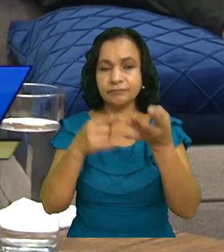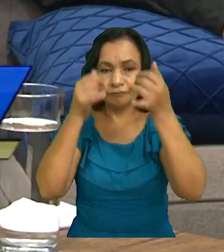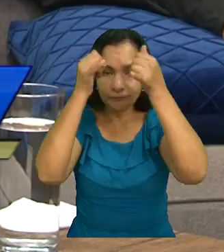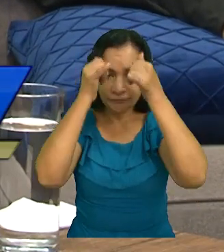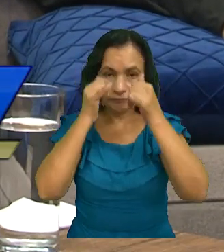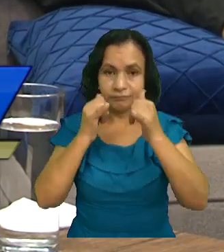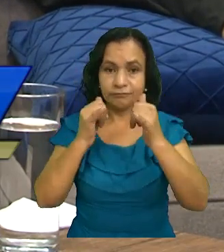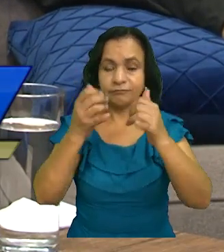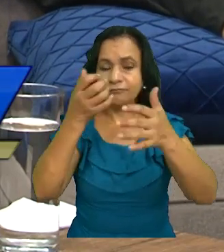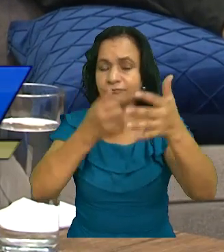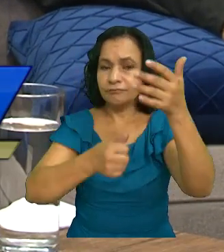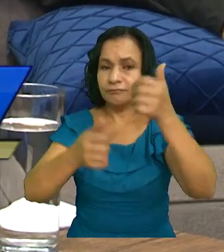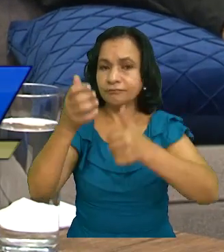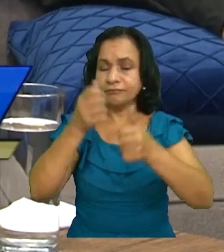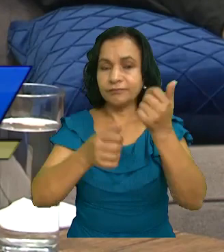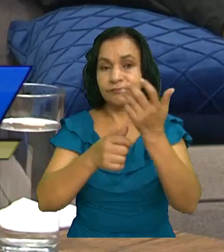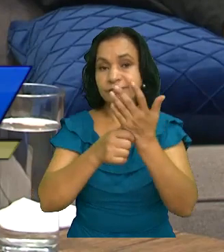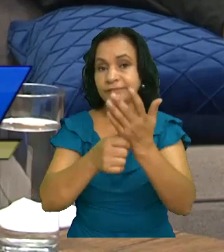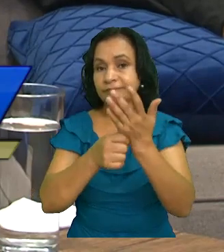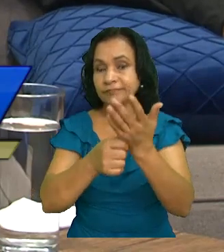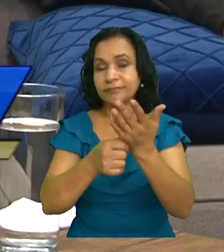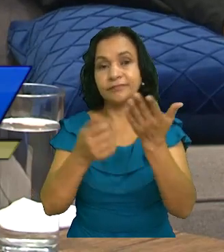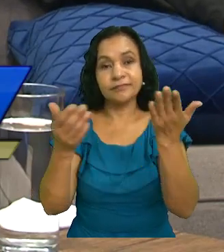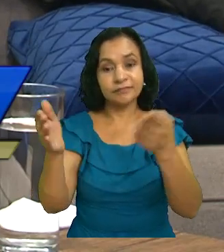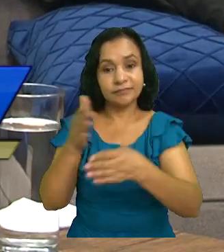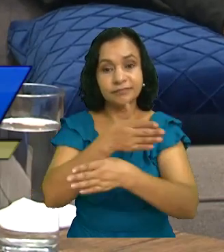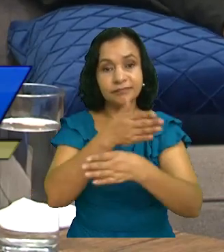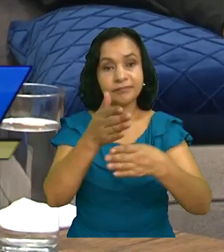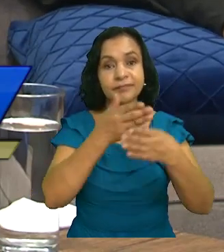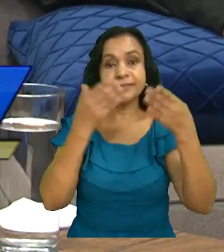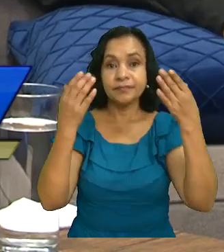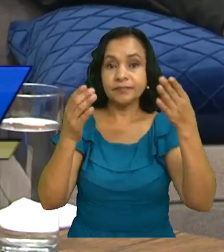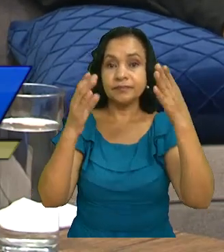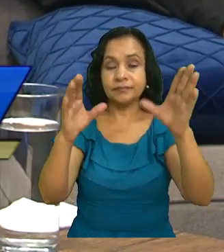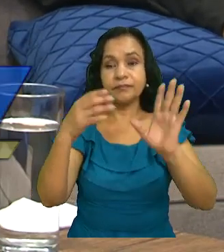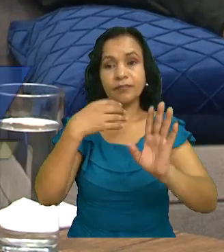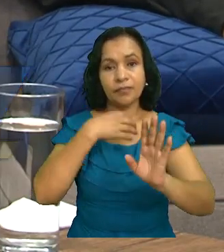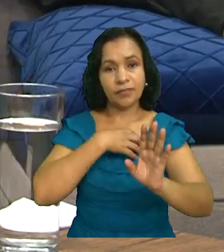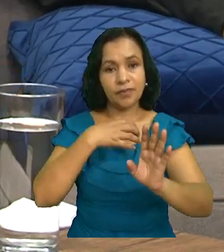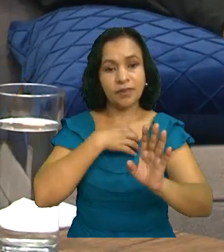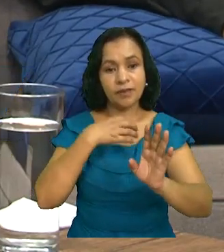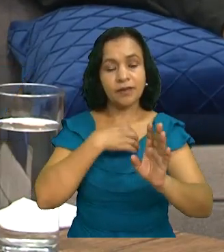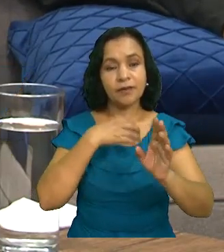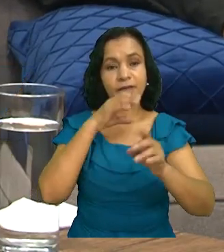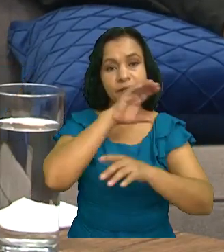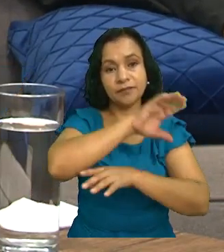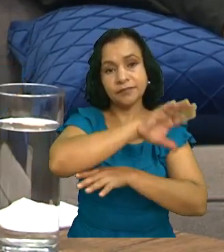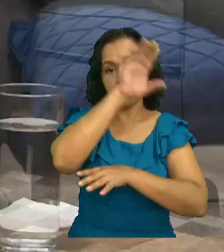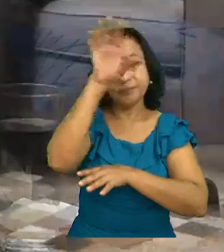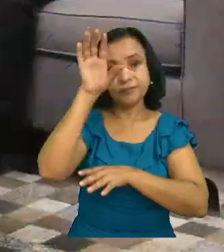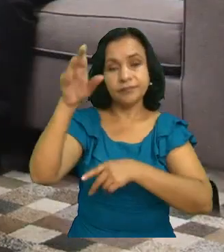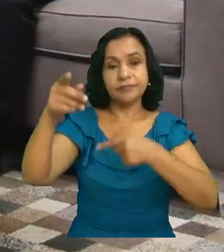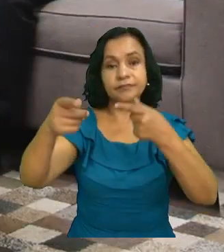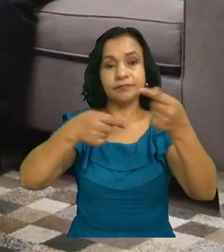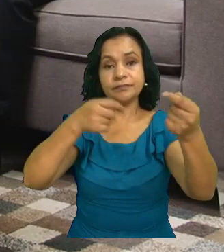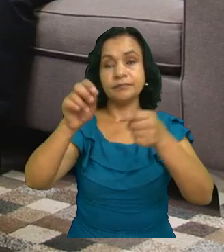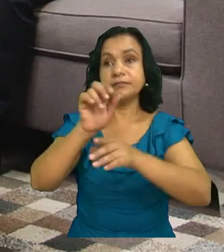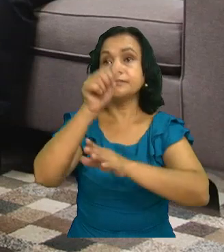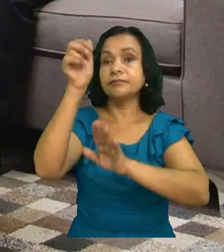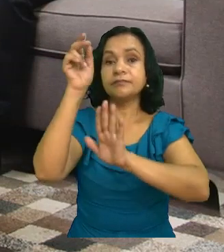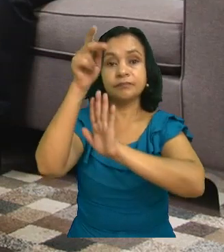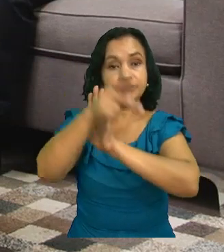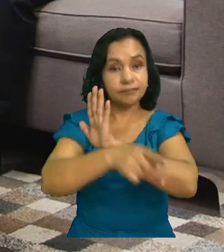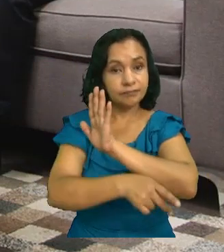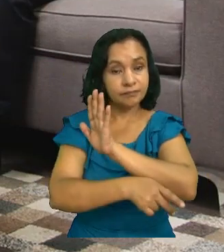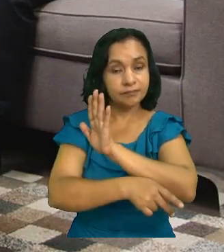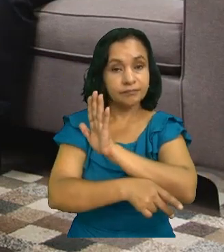ganadería de leche, ganadería de carne, para la autosostenibilidad y para la exportación de nuestros